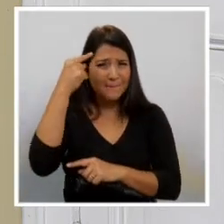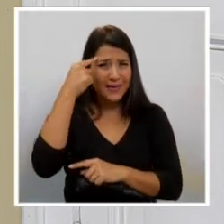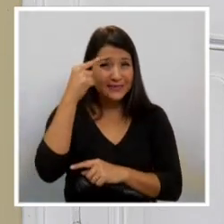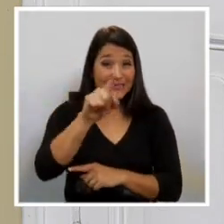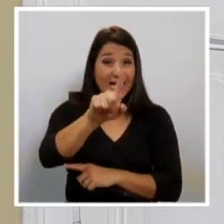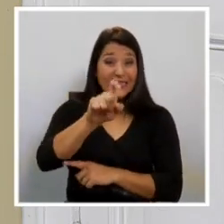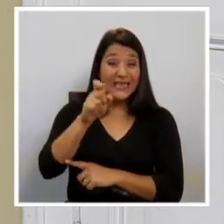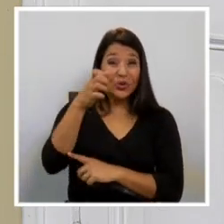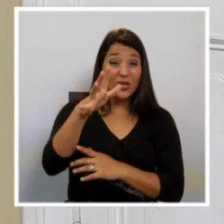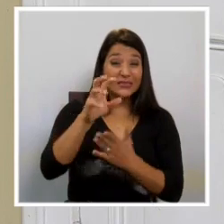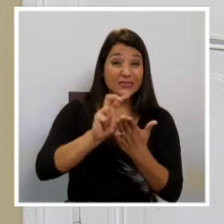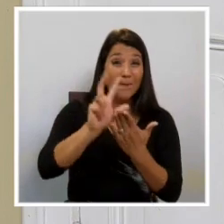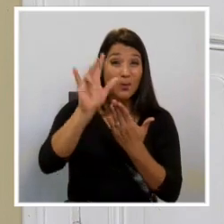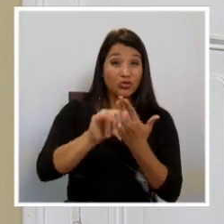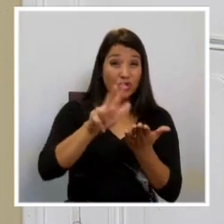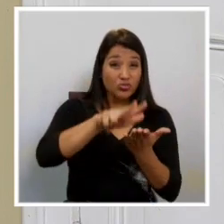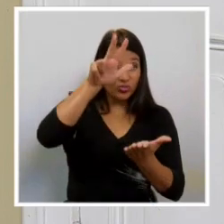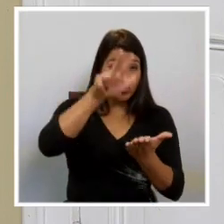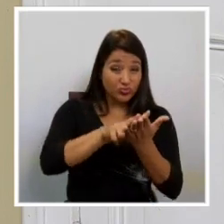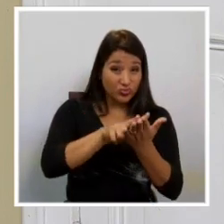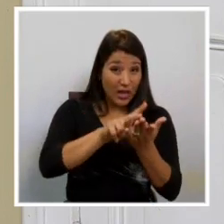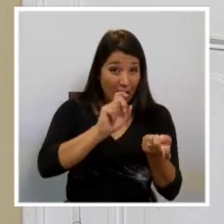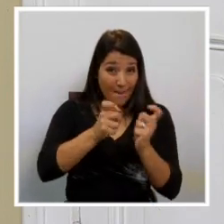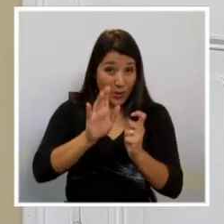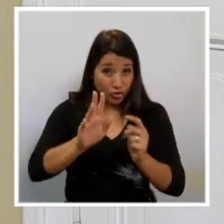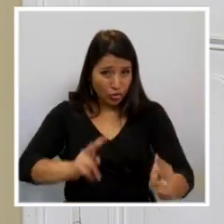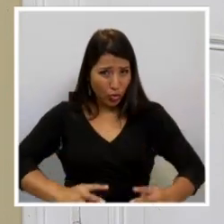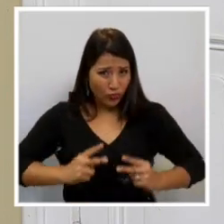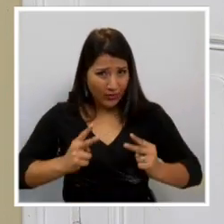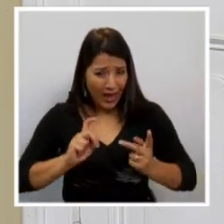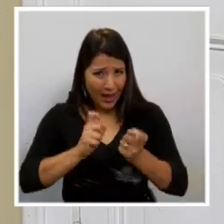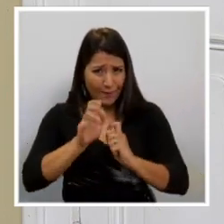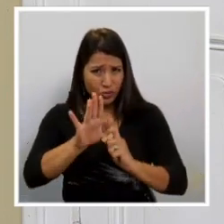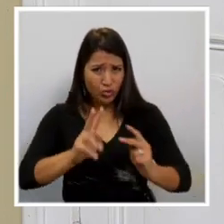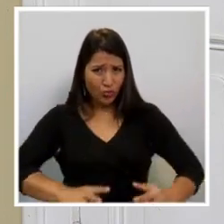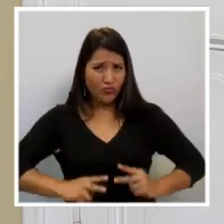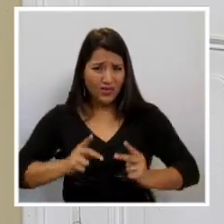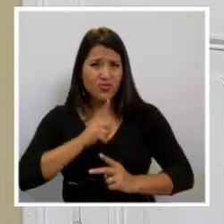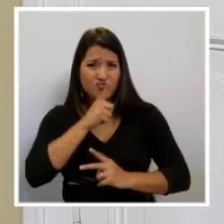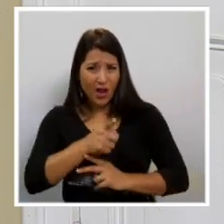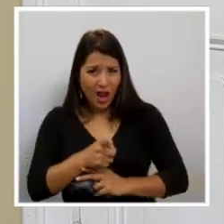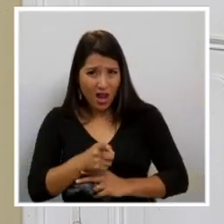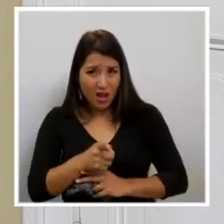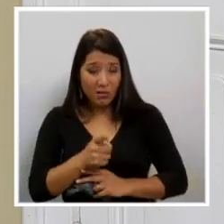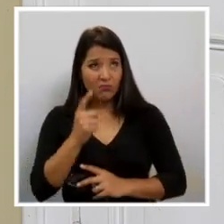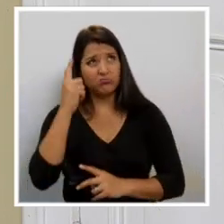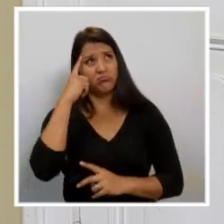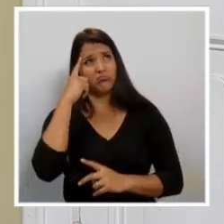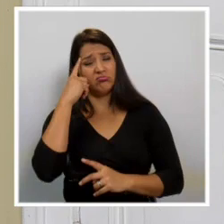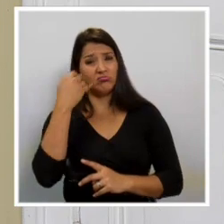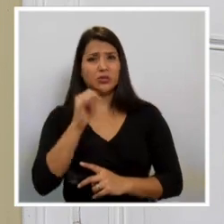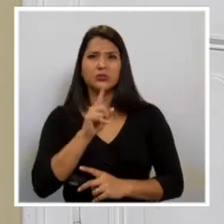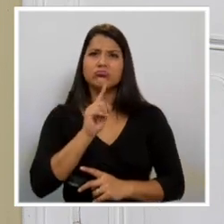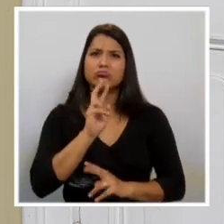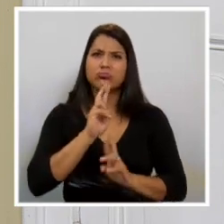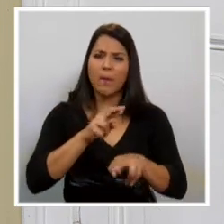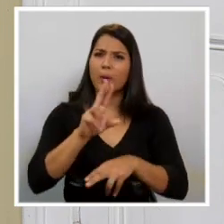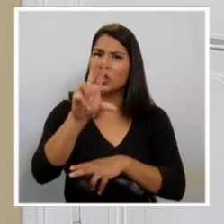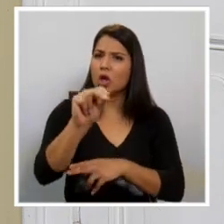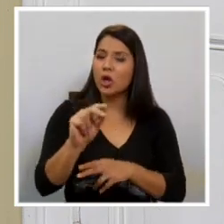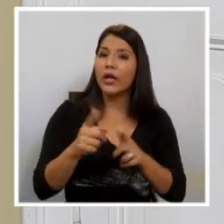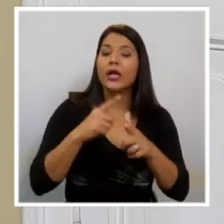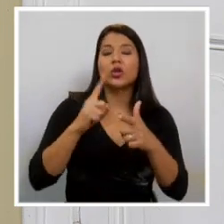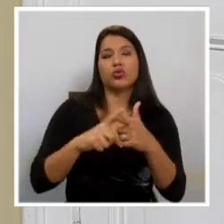115 proyectos aprobados cambió su vida? ¿Cambió su realidad? Porque si no es así, realmente, entonces